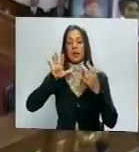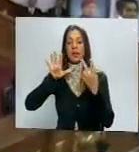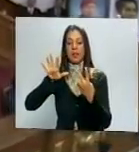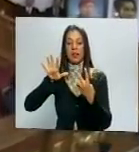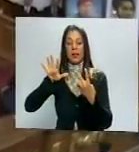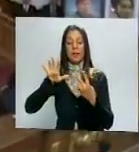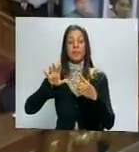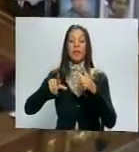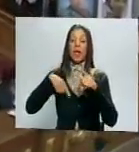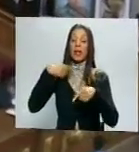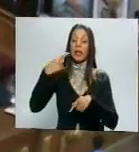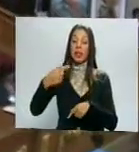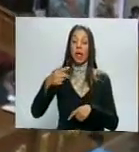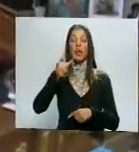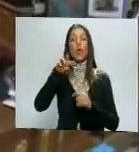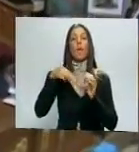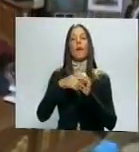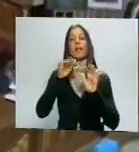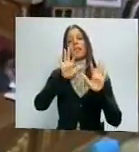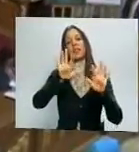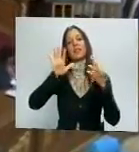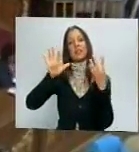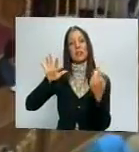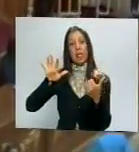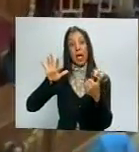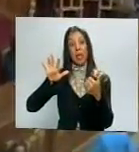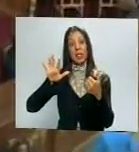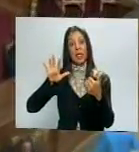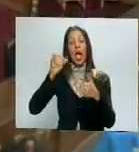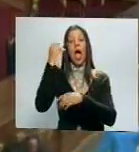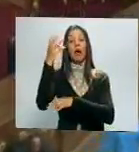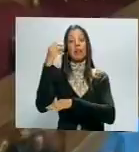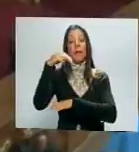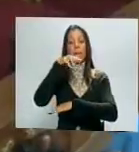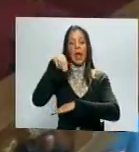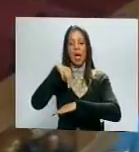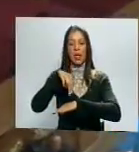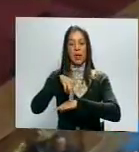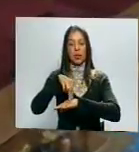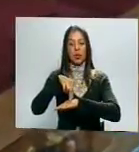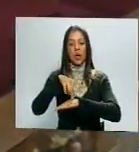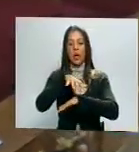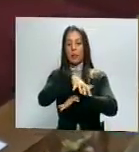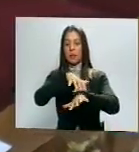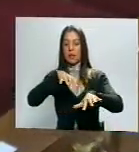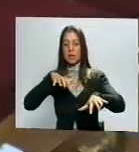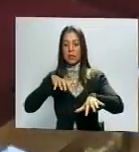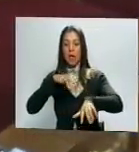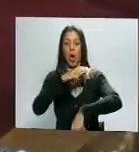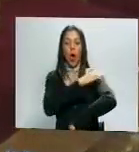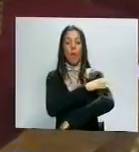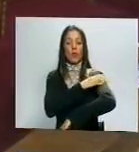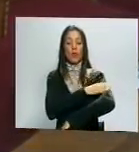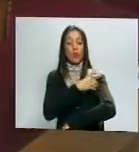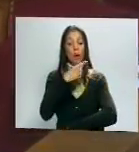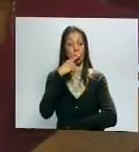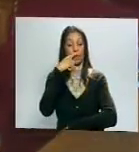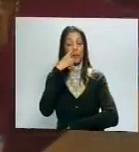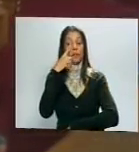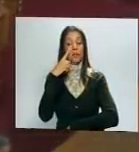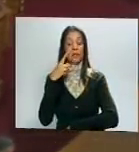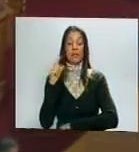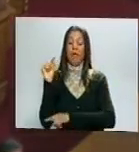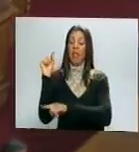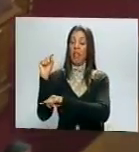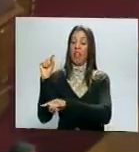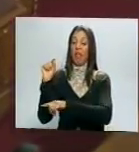2014-2015. En el 2016, la Asamblea Nacional era la mayoría de caburguesa. Empezaron a decir que el